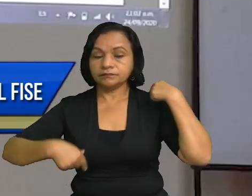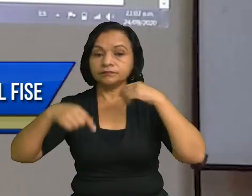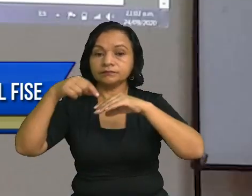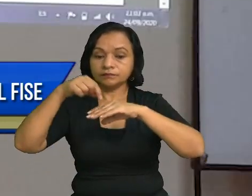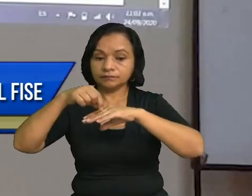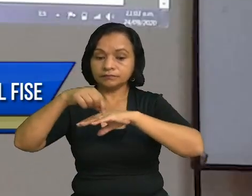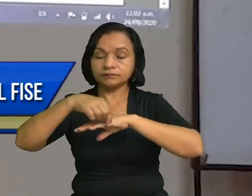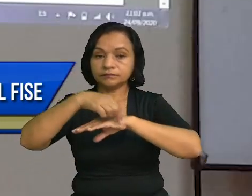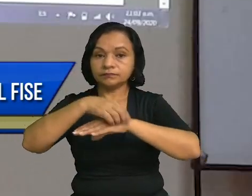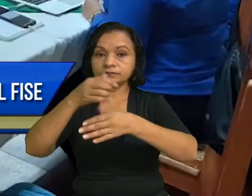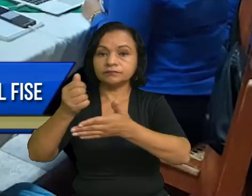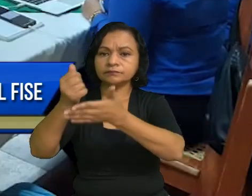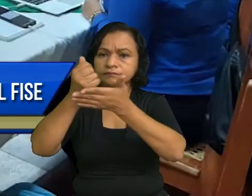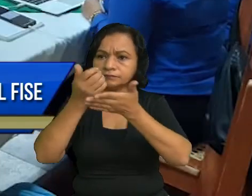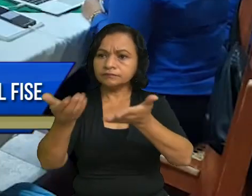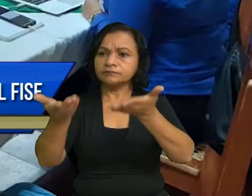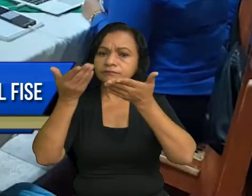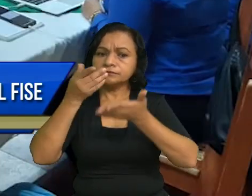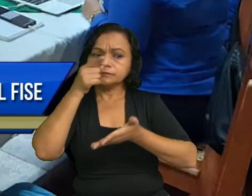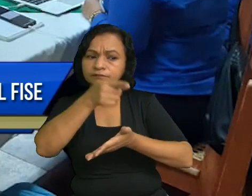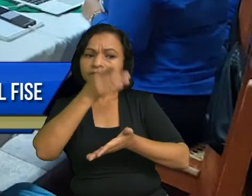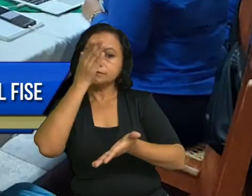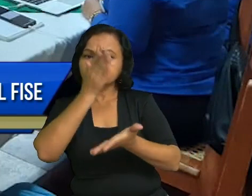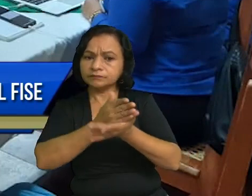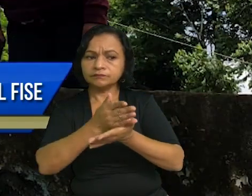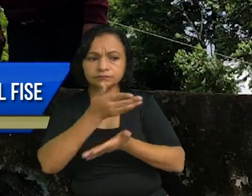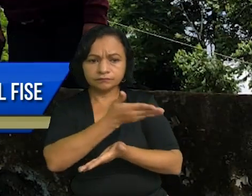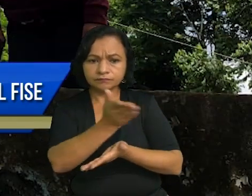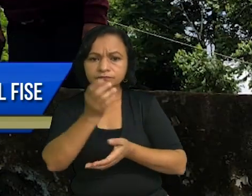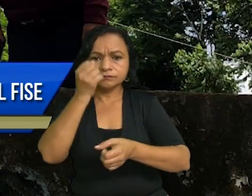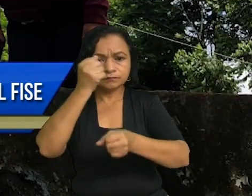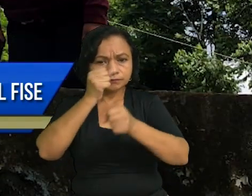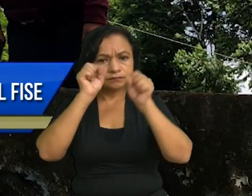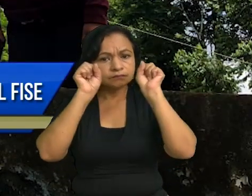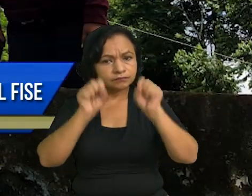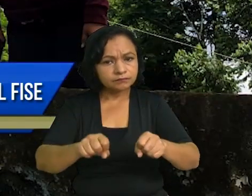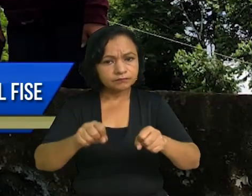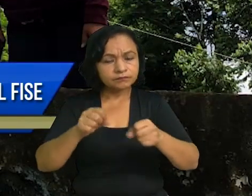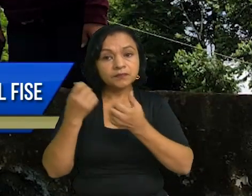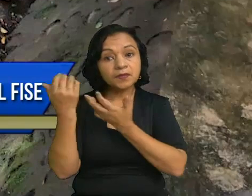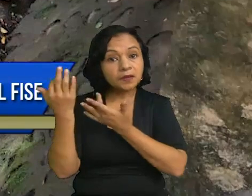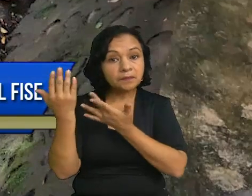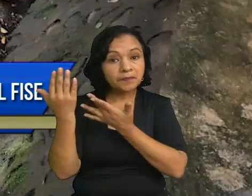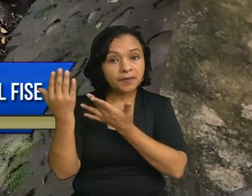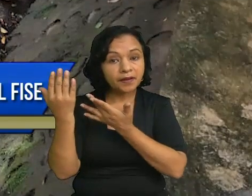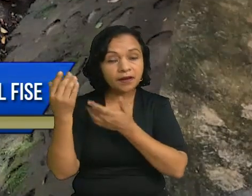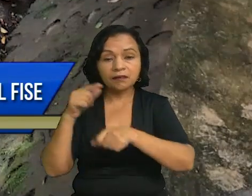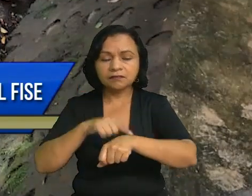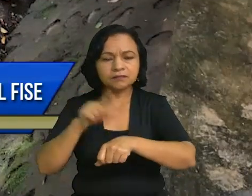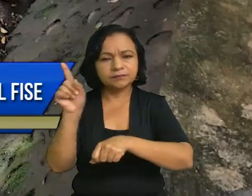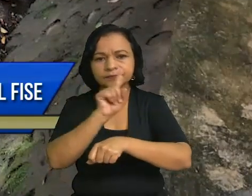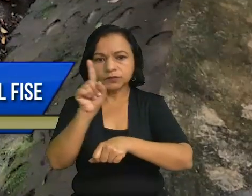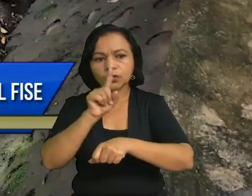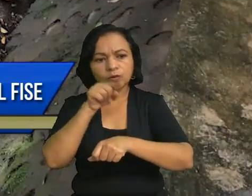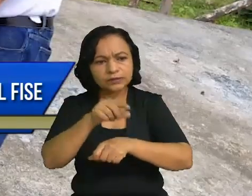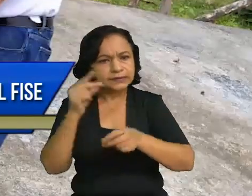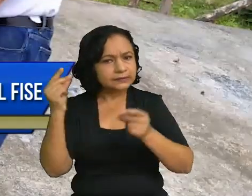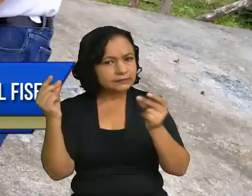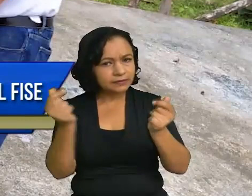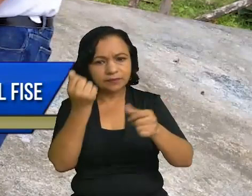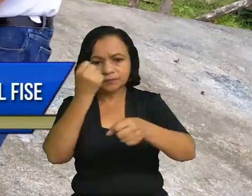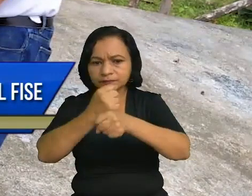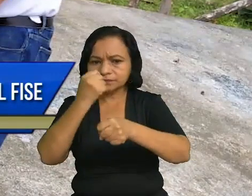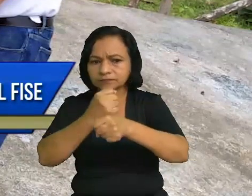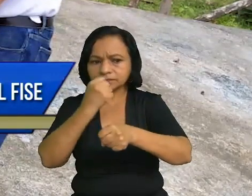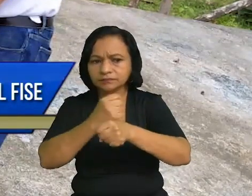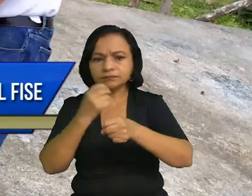no han dado el mandato de que nosotros no tenemos que esperar mucho tiempo tenemos que hacer las cosas en el